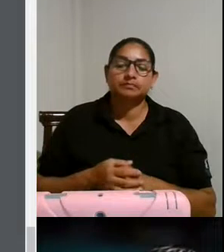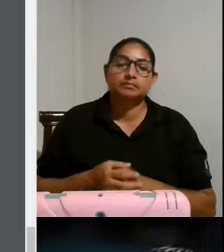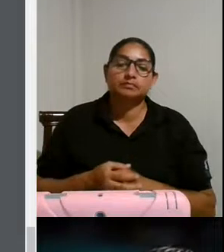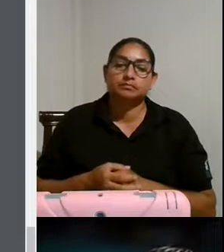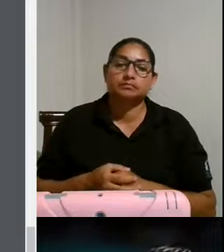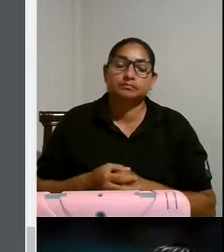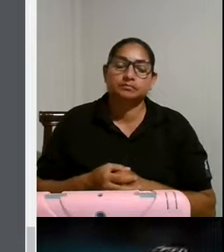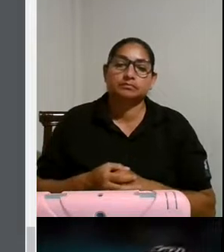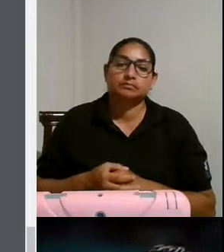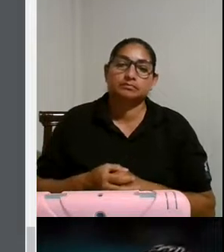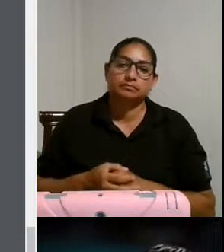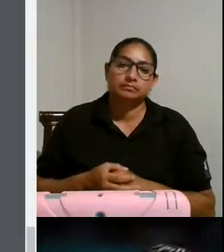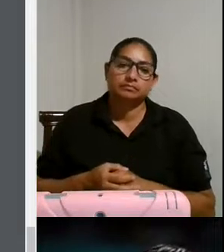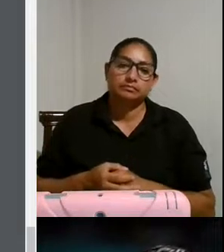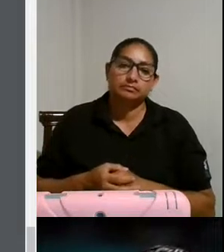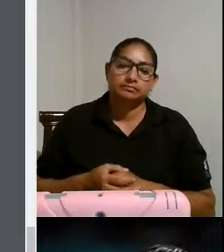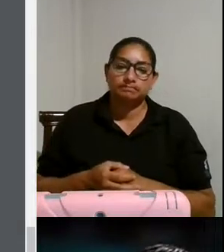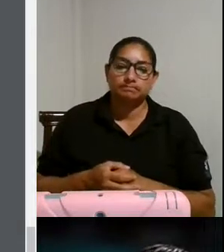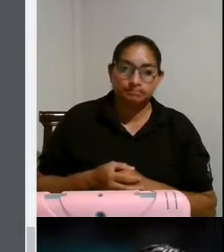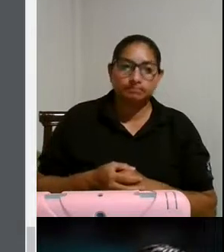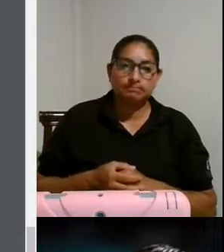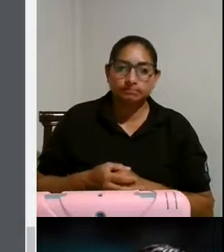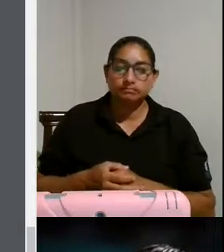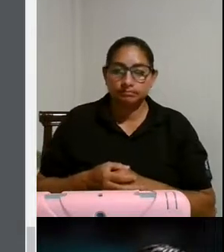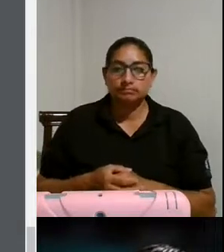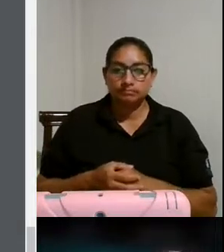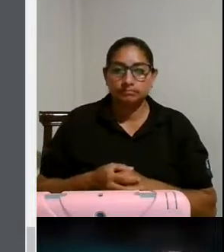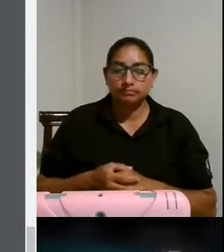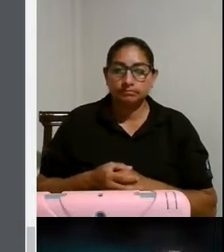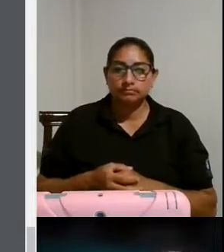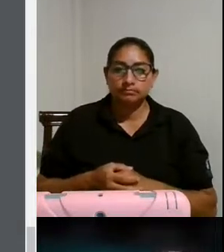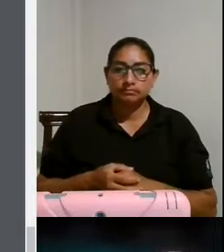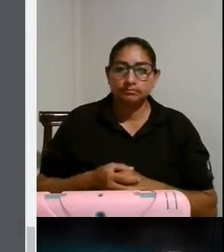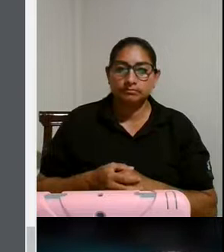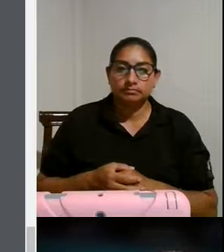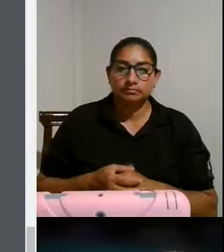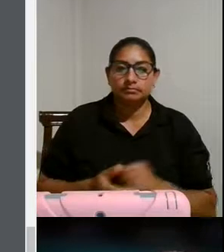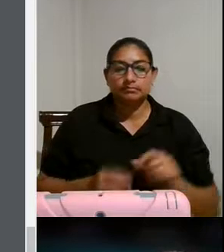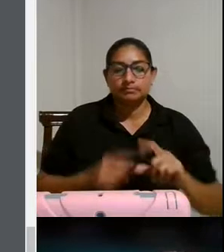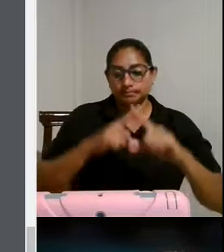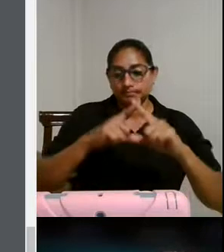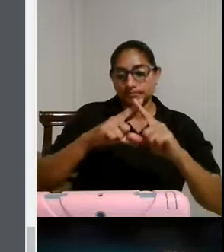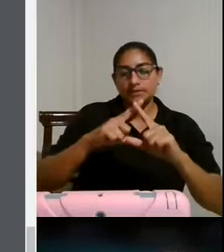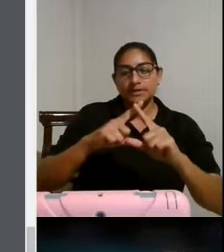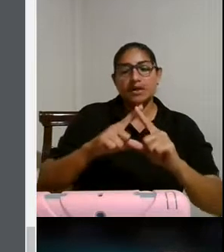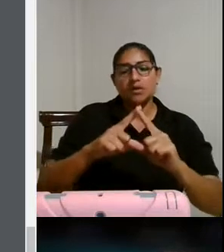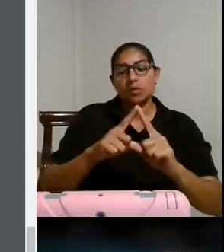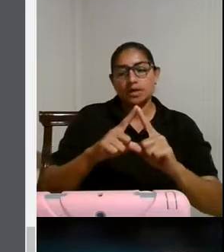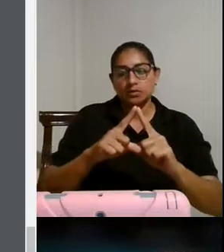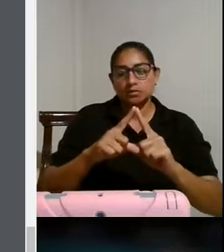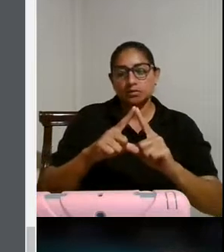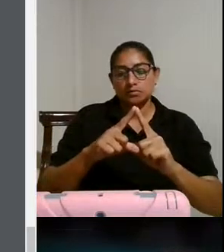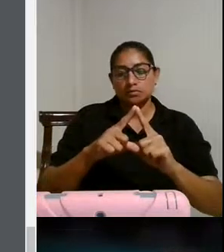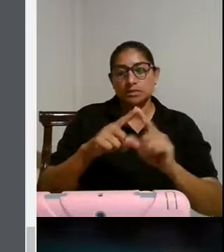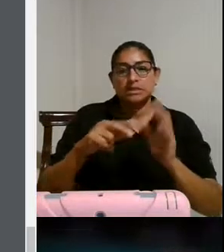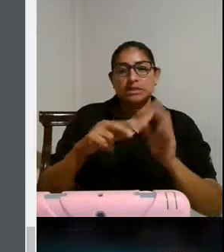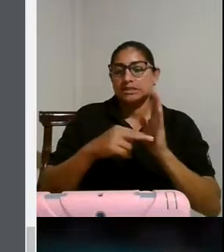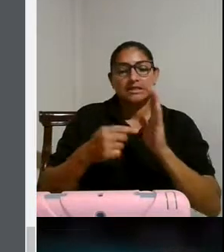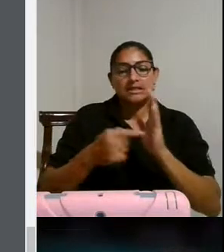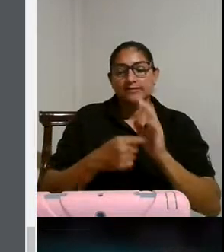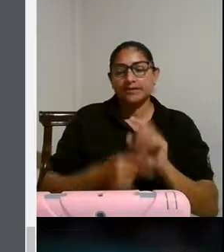si fuera un número, como si fuera un b. ¿Ok? Entonces, si tenemos una cantidad aquí y la misma